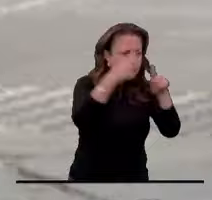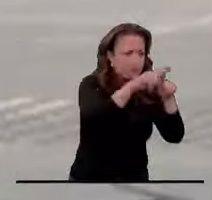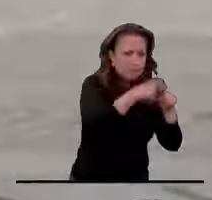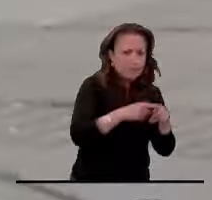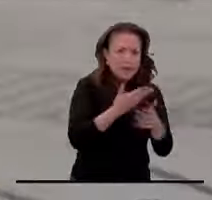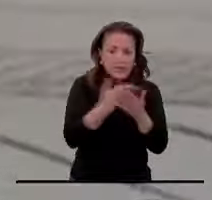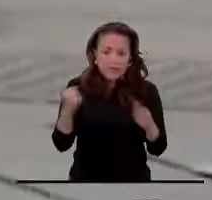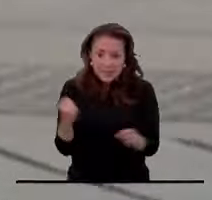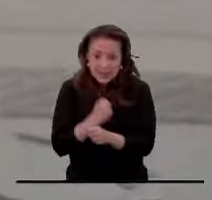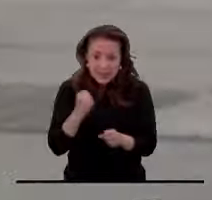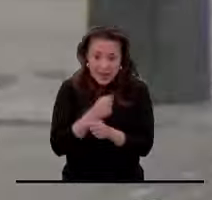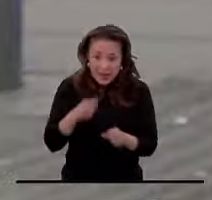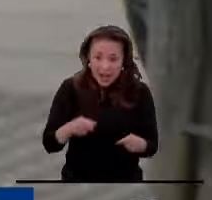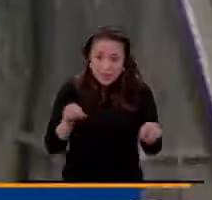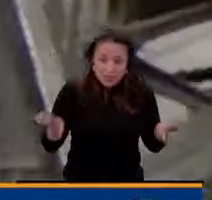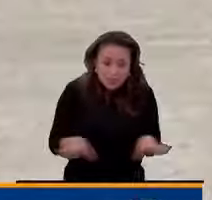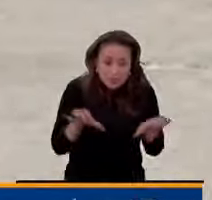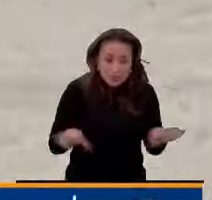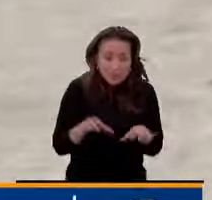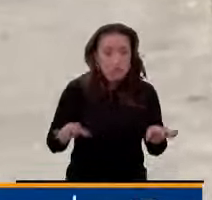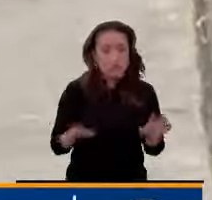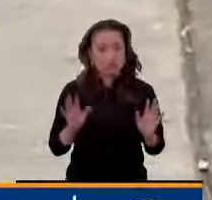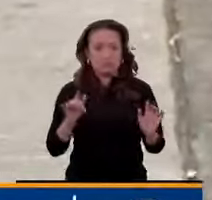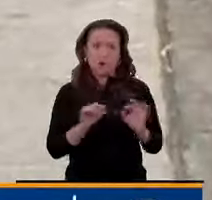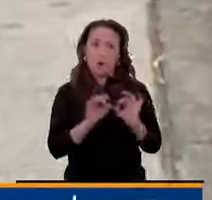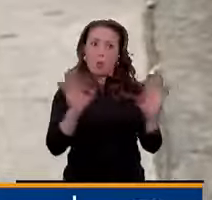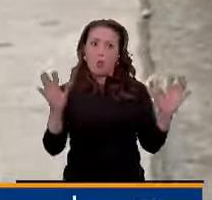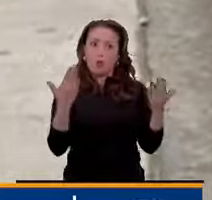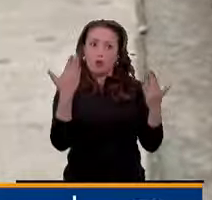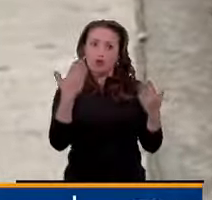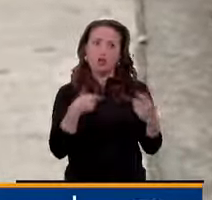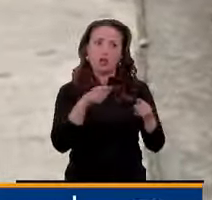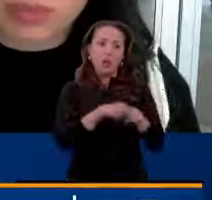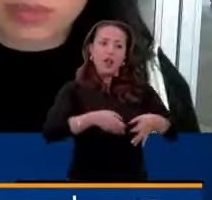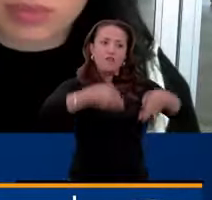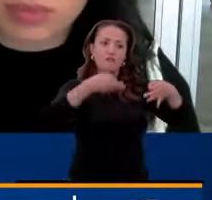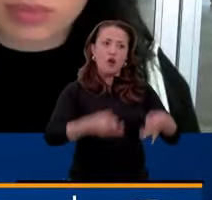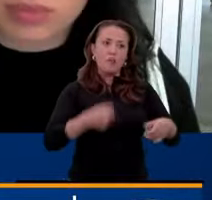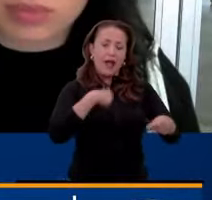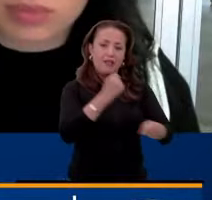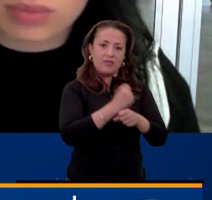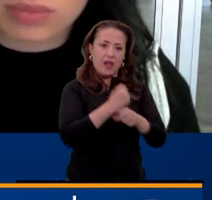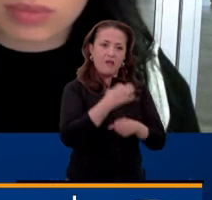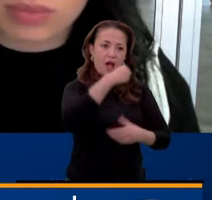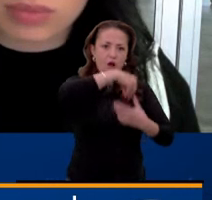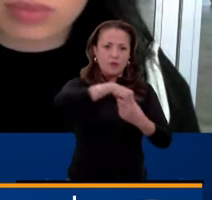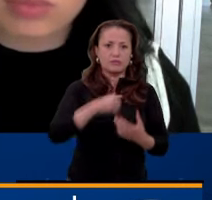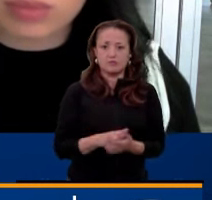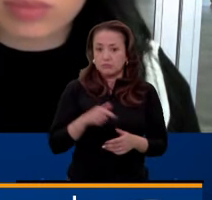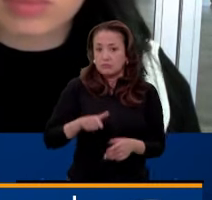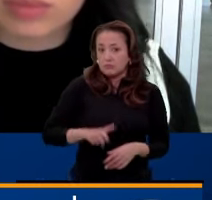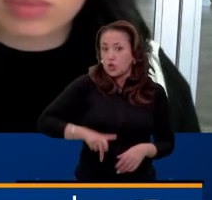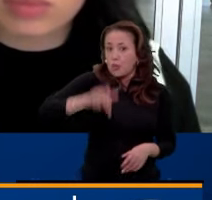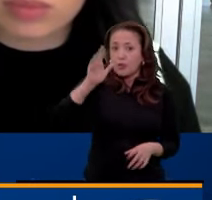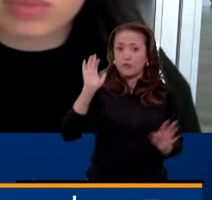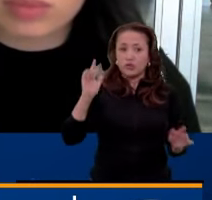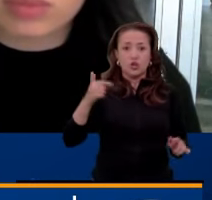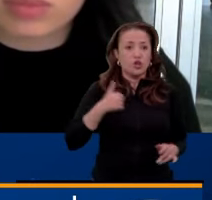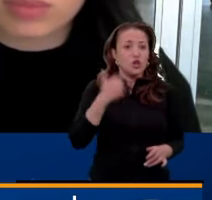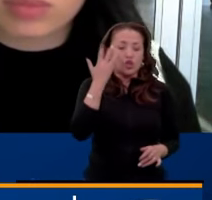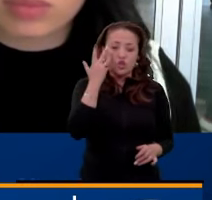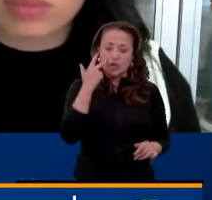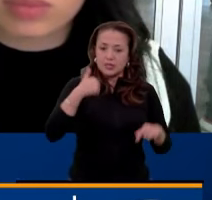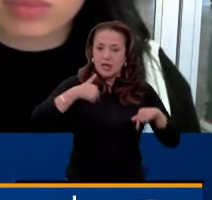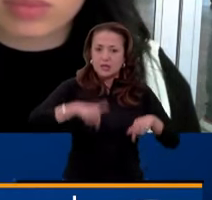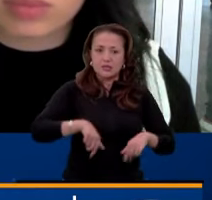este tipo de oficios, esta podría ser una oportunidad para formalizar su actividad. Es una profesión. Yo todos los días estoy acá